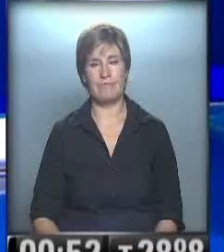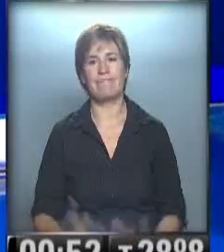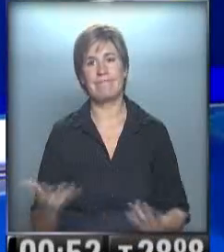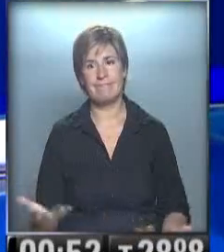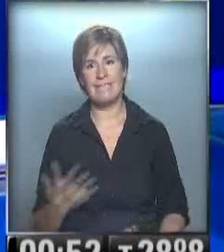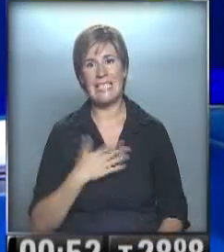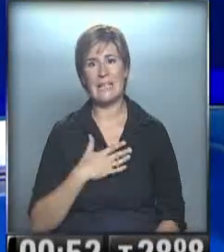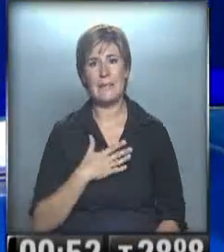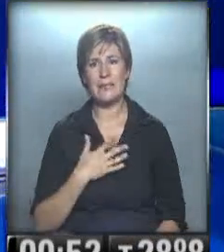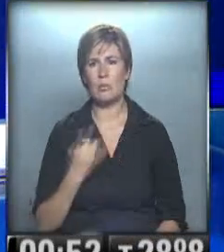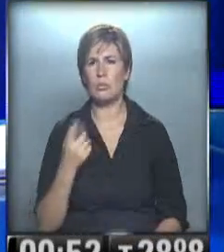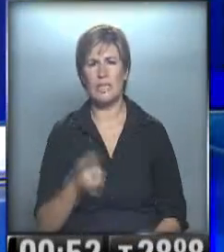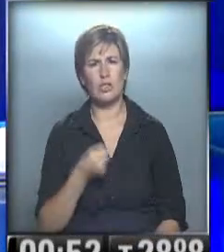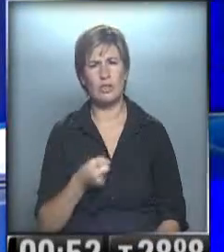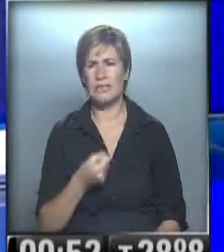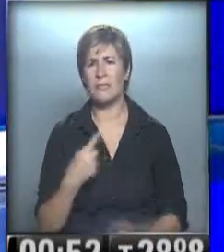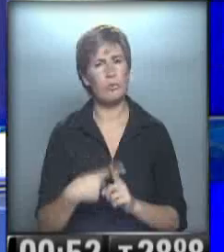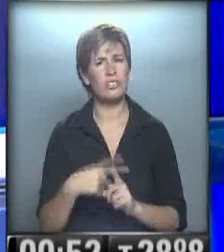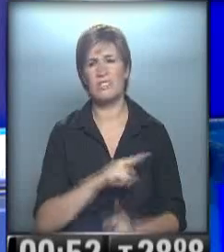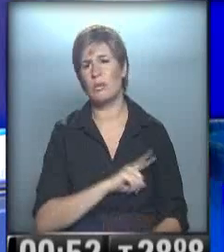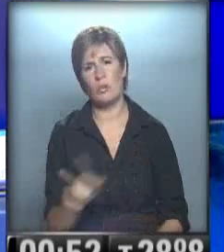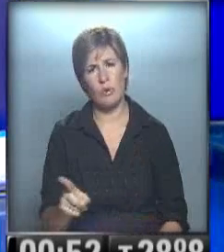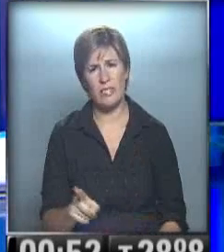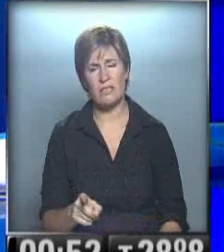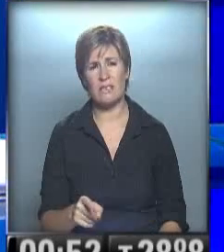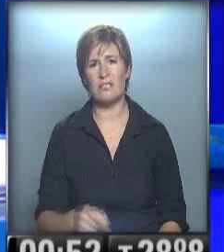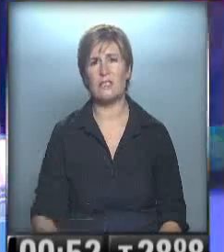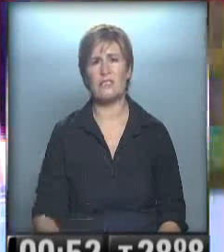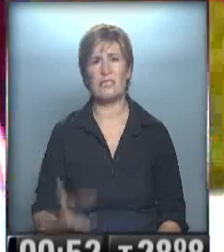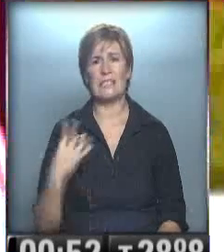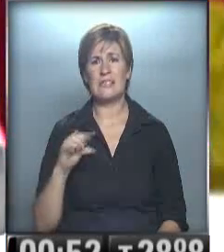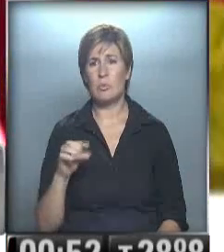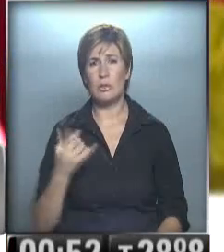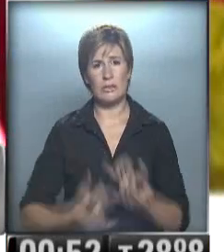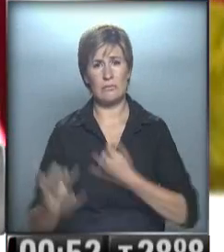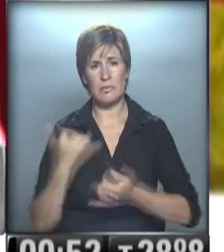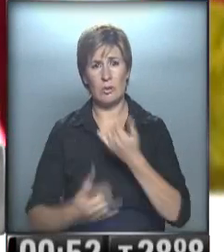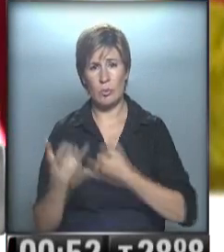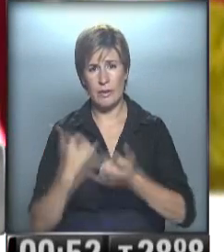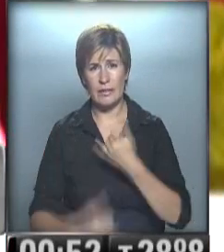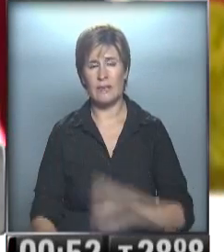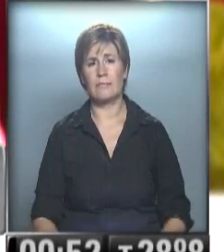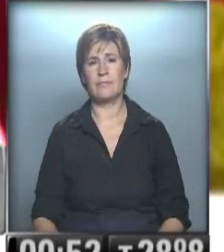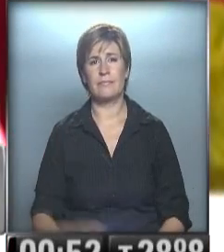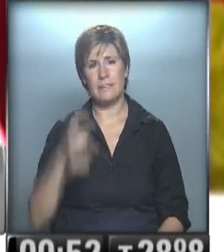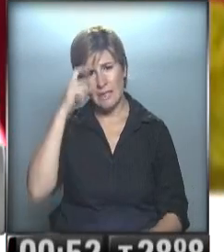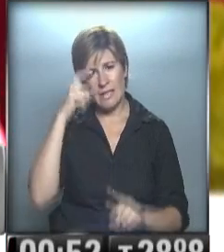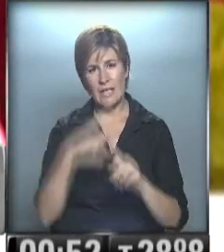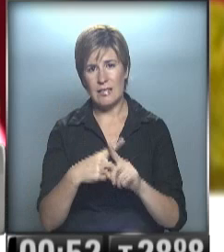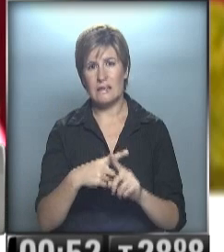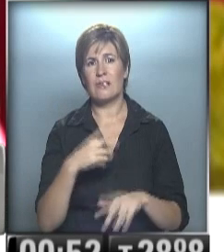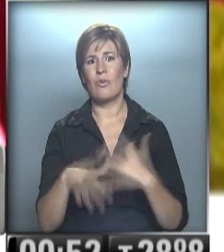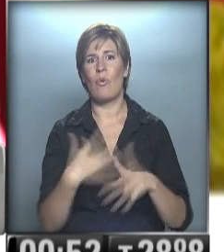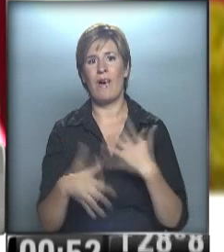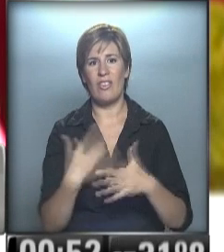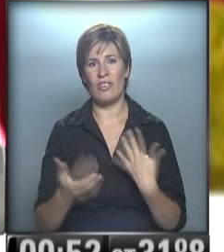Lamentablemente tenemos una noticia que no es tan buena. Llegó hace muy poquito a la redacción. Los exjugadores Ardiles y Villa,